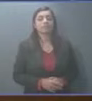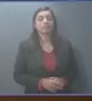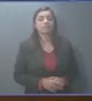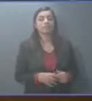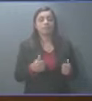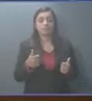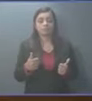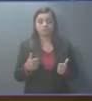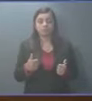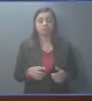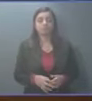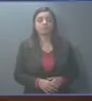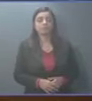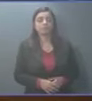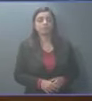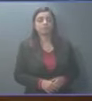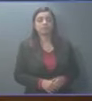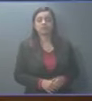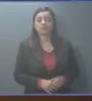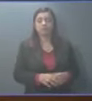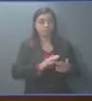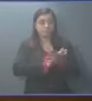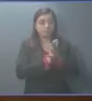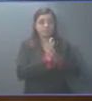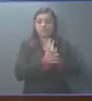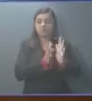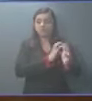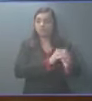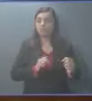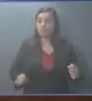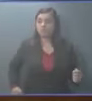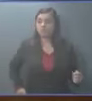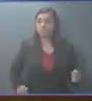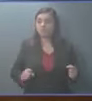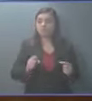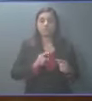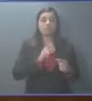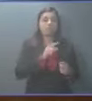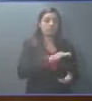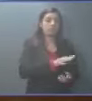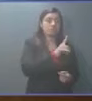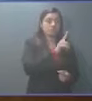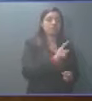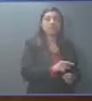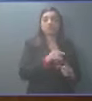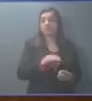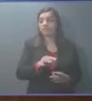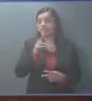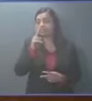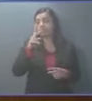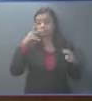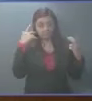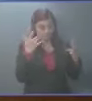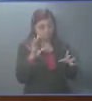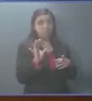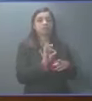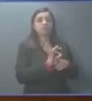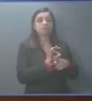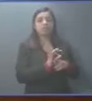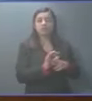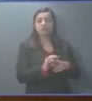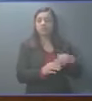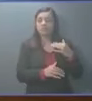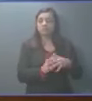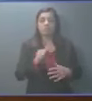Bueno, el Hospital El Salvador, la fase 1, la fase 2, ya está. Es decir, el Hospital El Salvador ya está funcionando